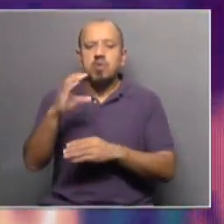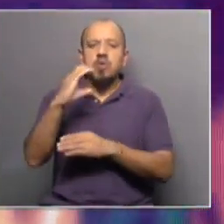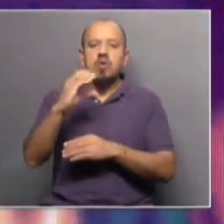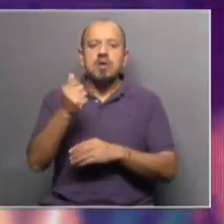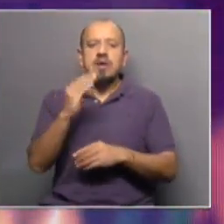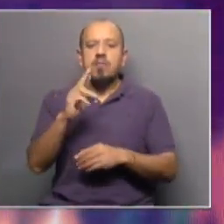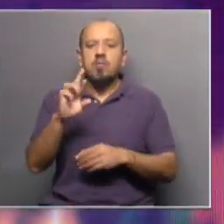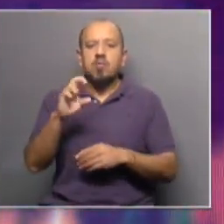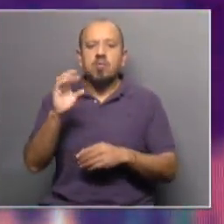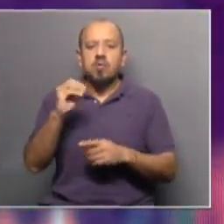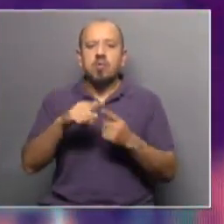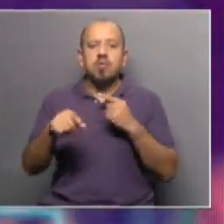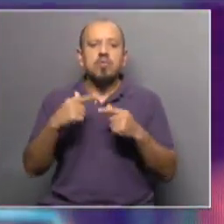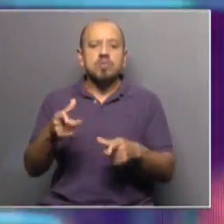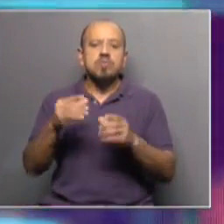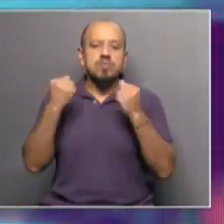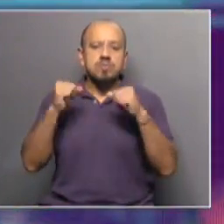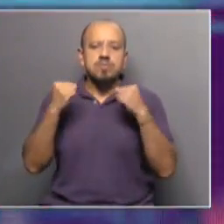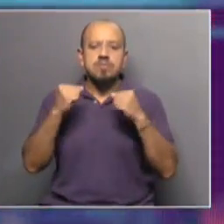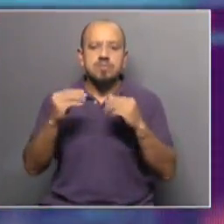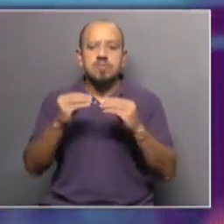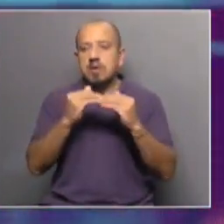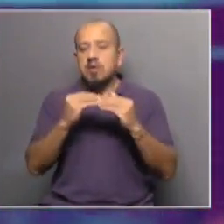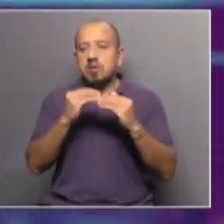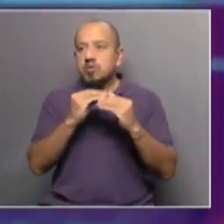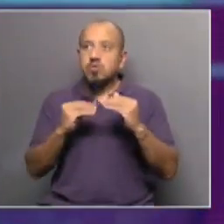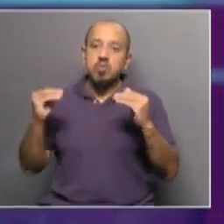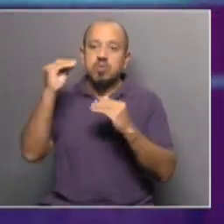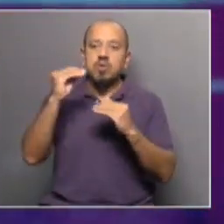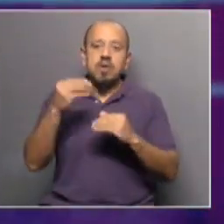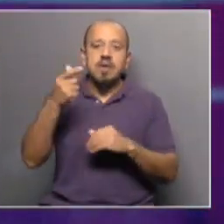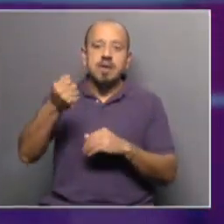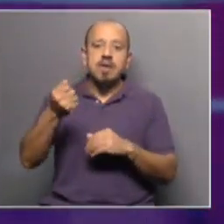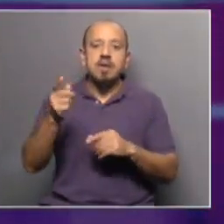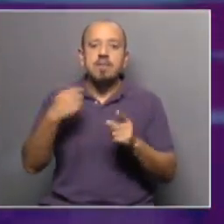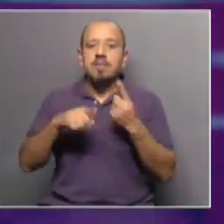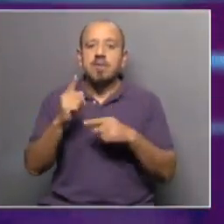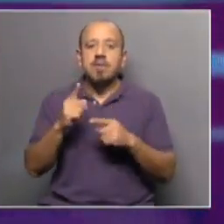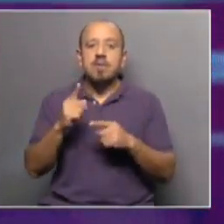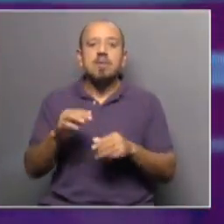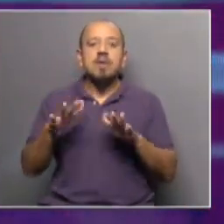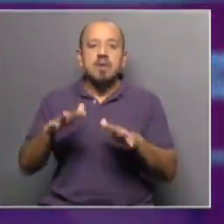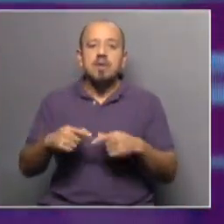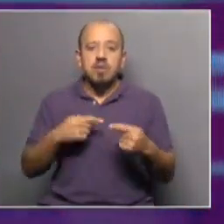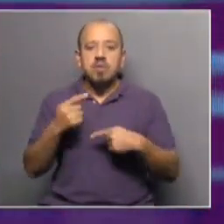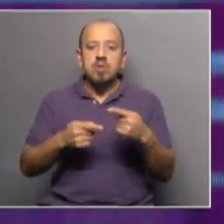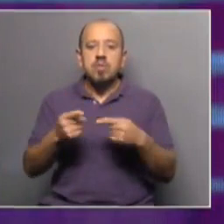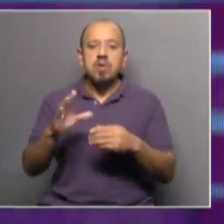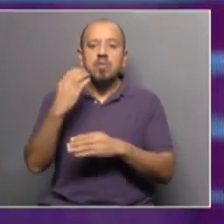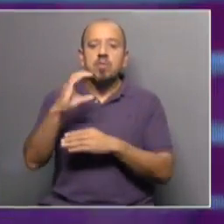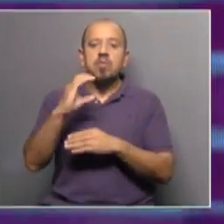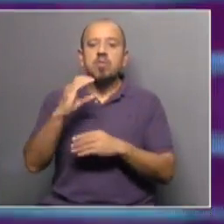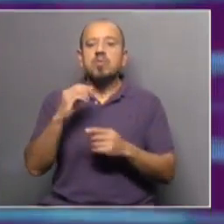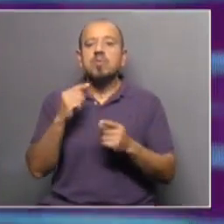momento había logrado un éxito deportivo como fue ascender a la primera división y optó por no ascender a la primera división para seguir mejorando su club. Y eso